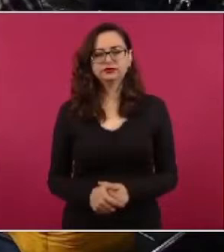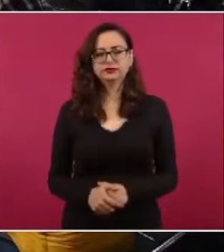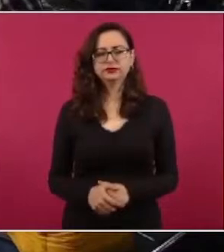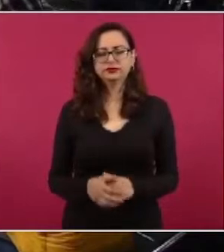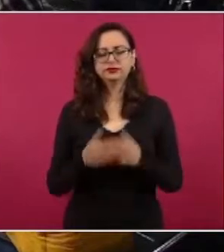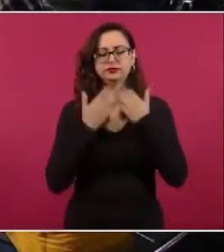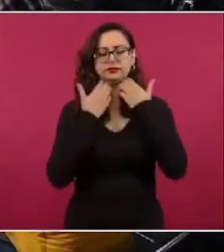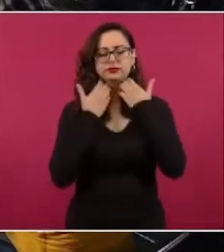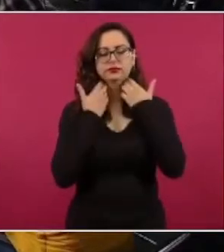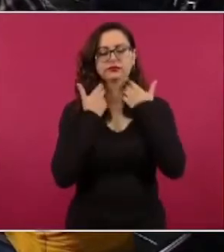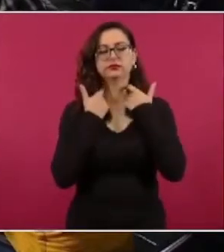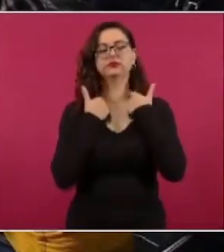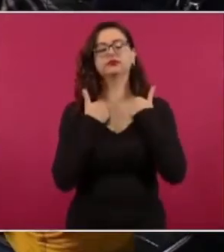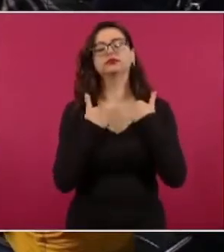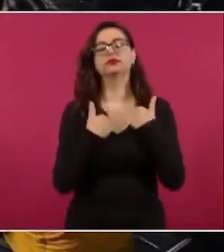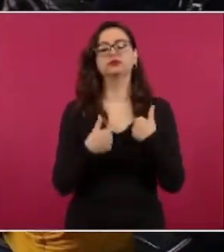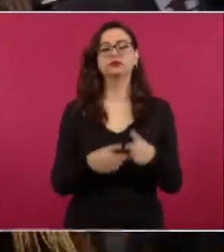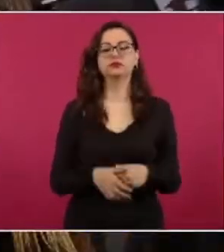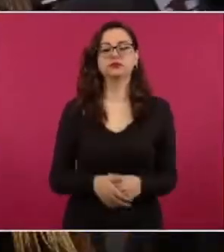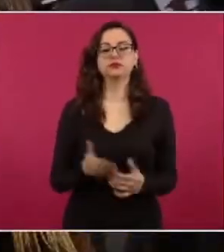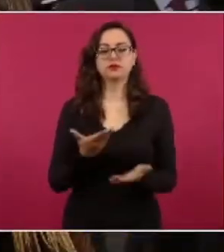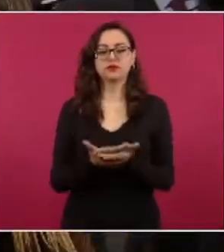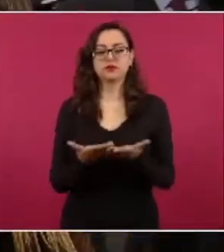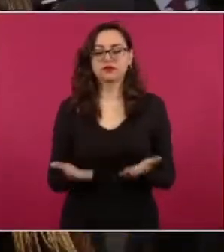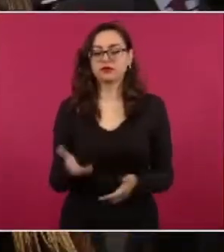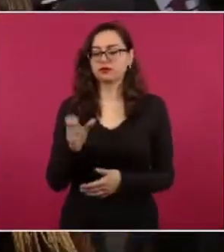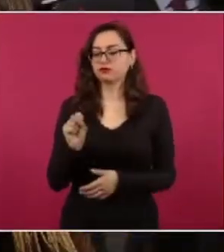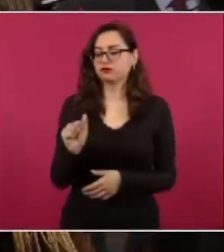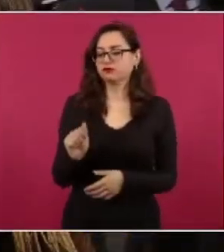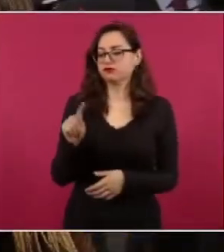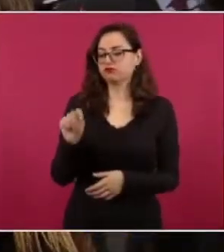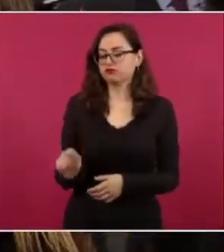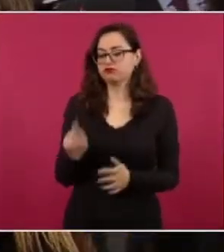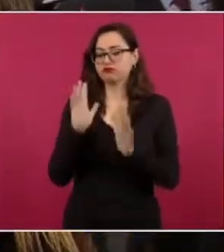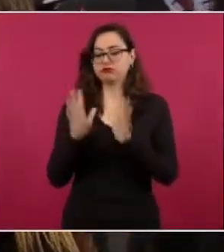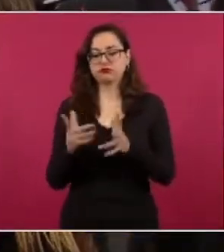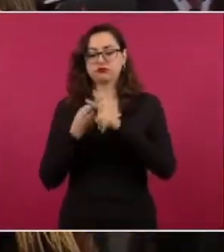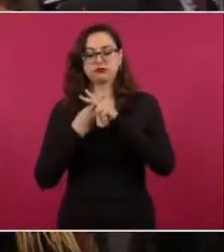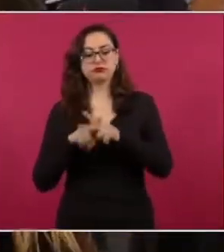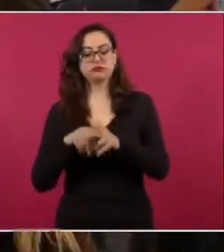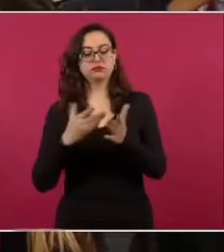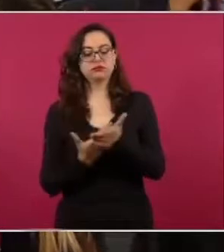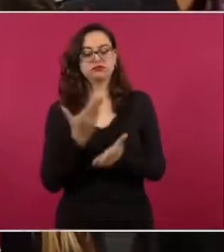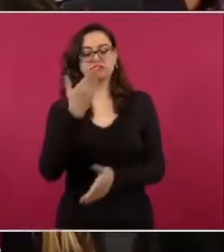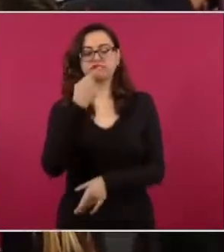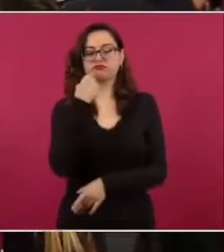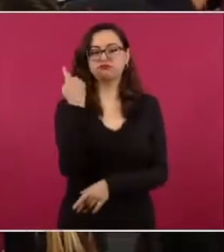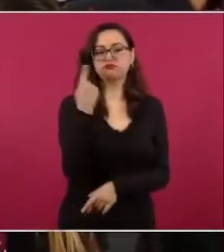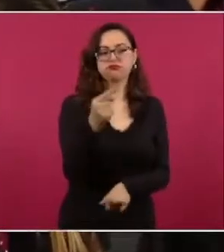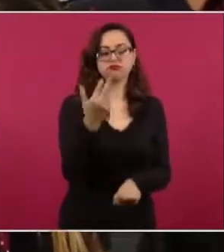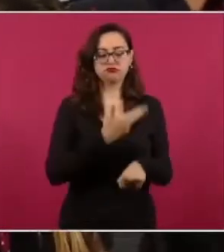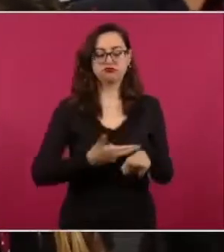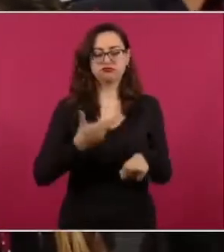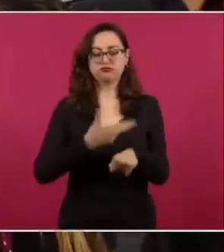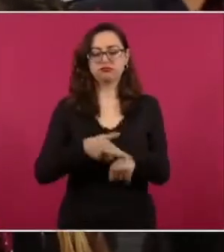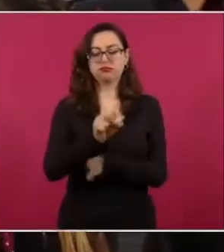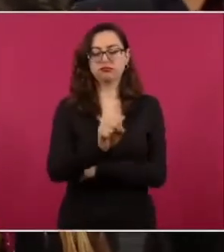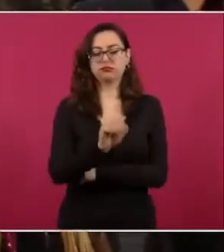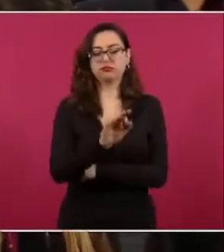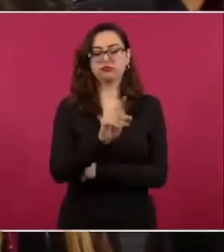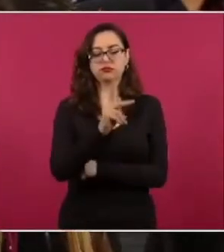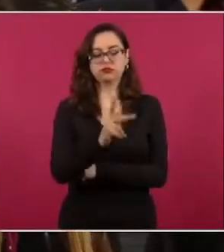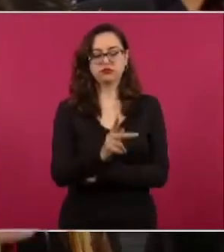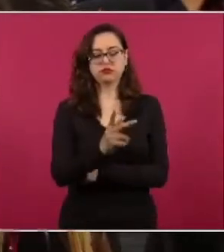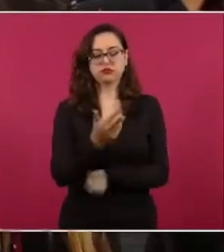El SAT está haciendo los trámites ante la Secretaría de la Función Pública para denunciarlos y que sean, de ser